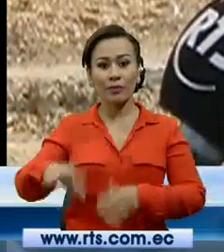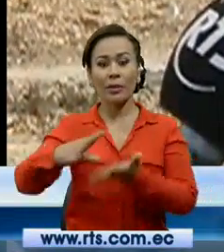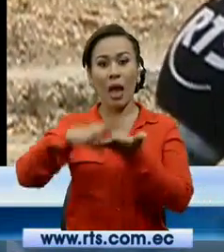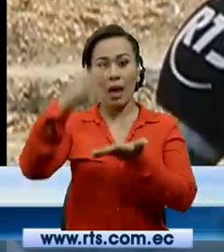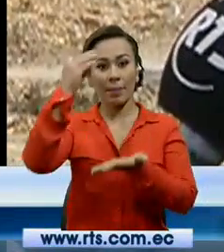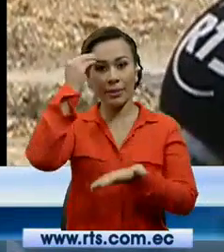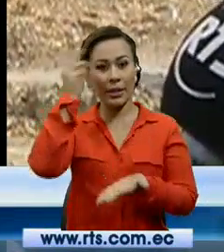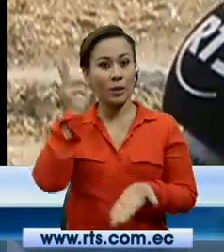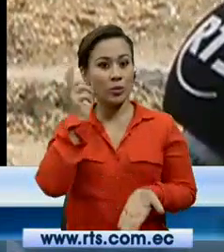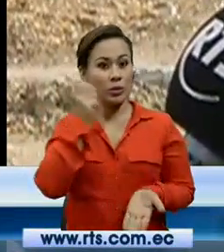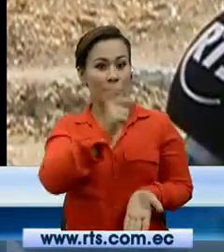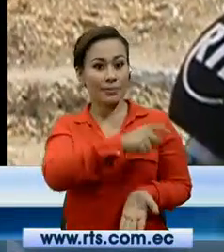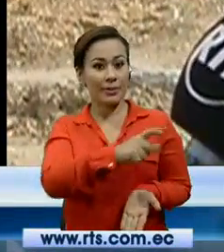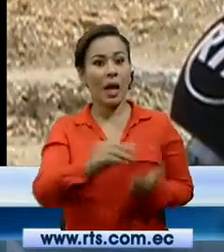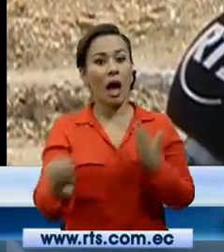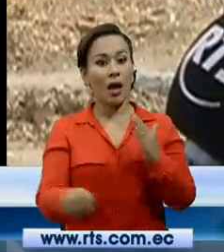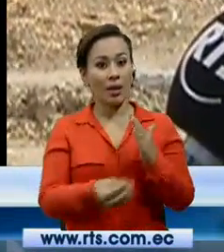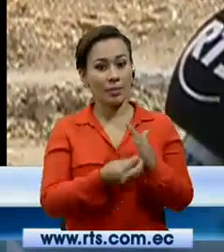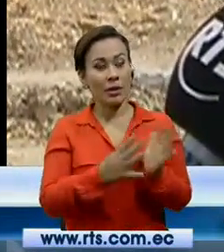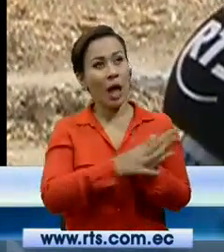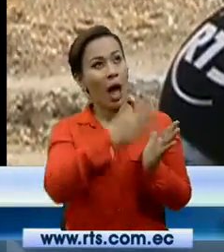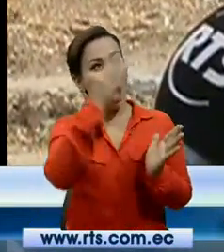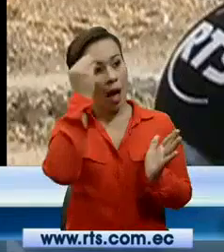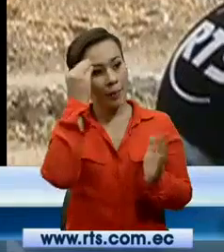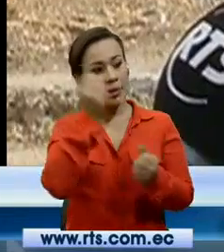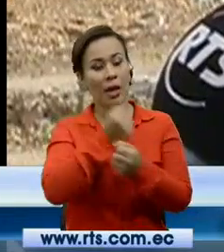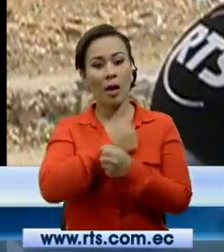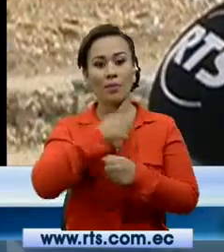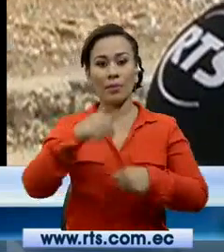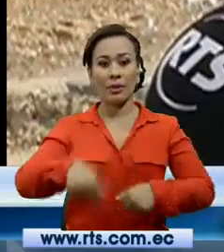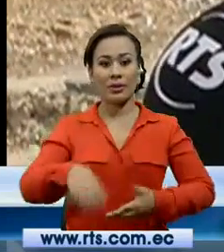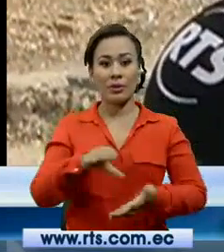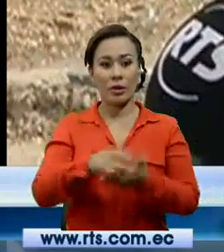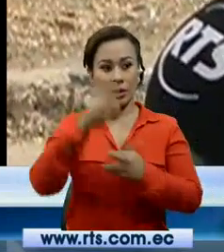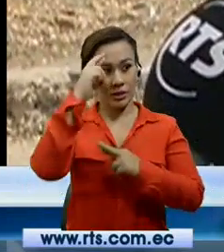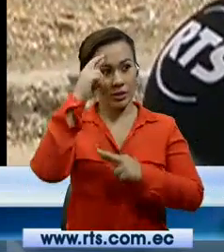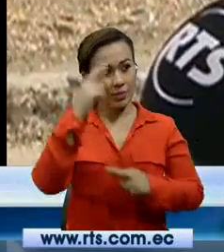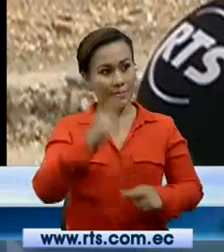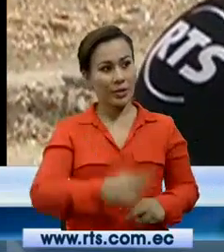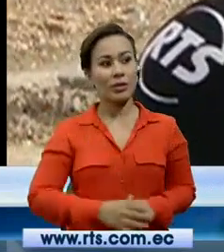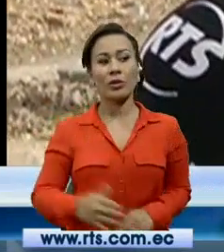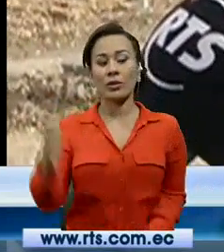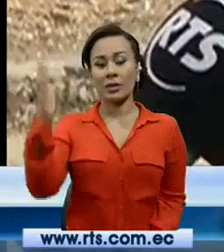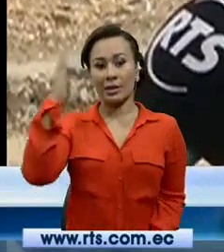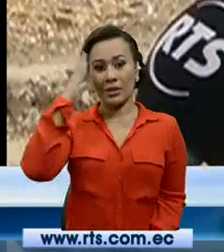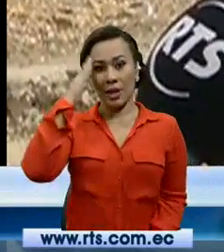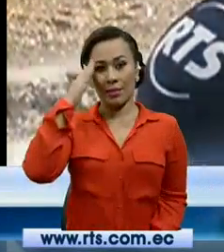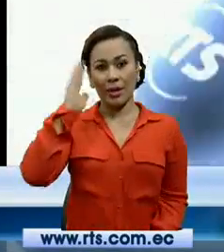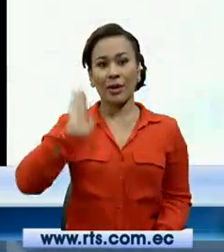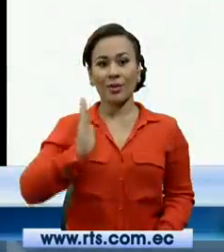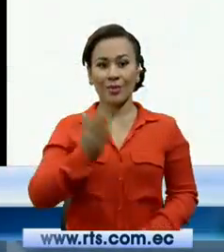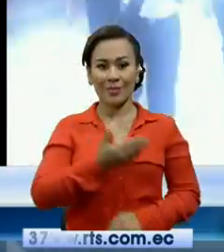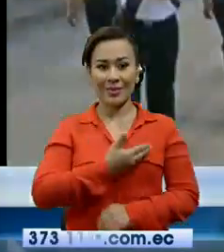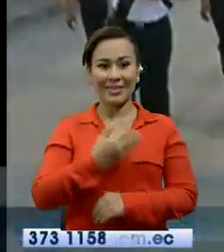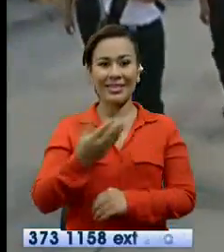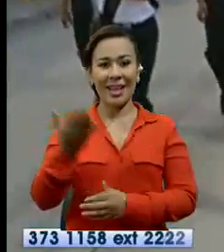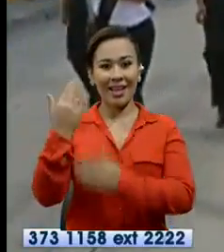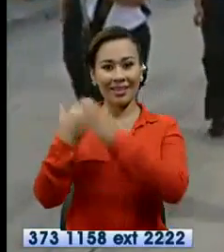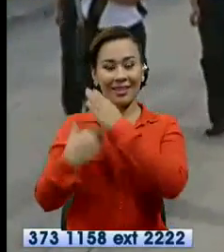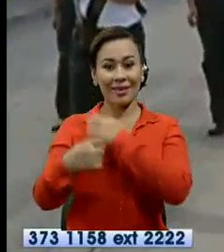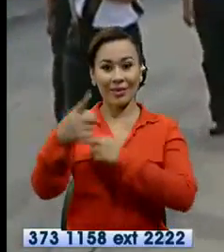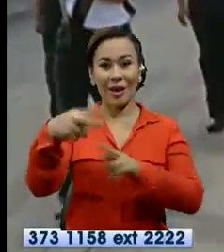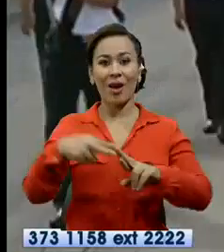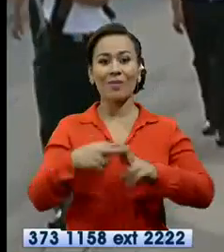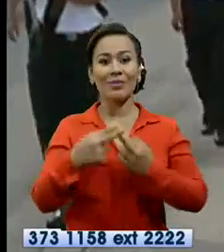El aumentar ese amor a la ciudad, ese civismo, ese saber de nuestras raíces.